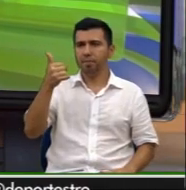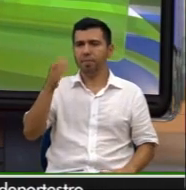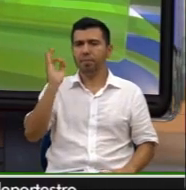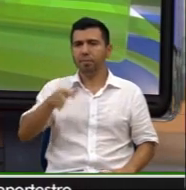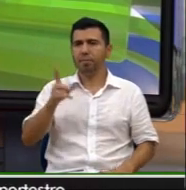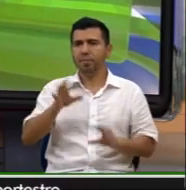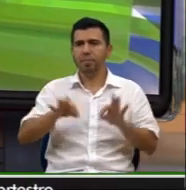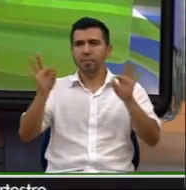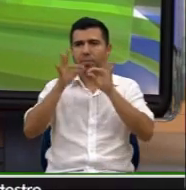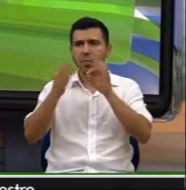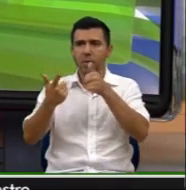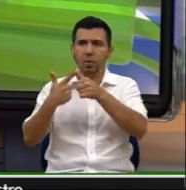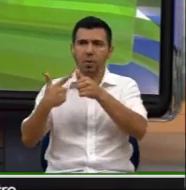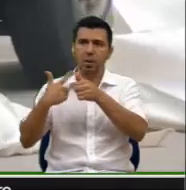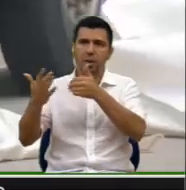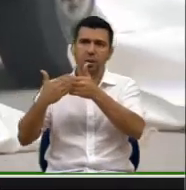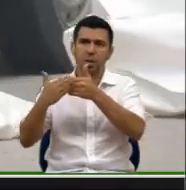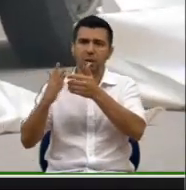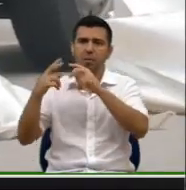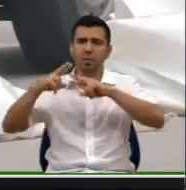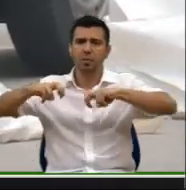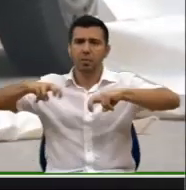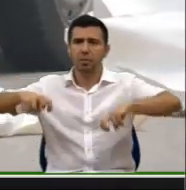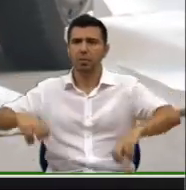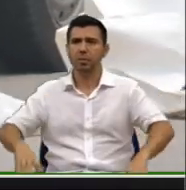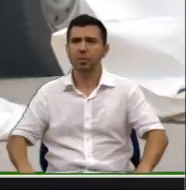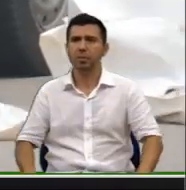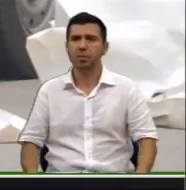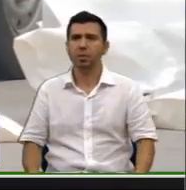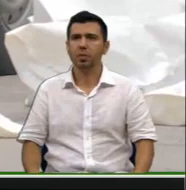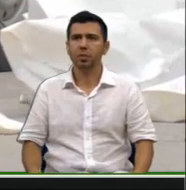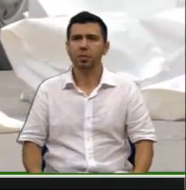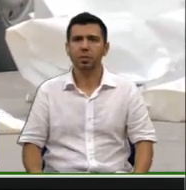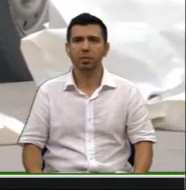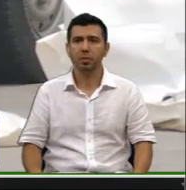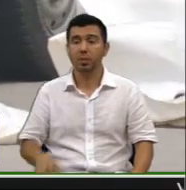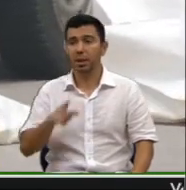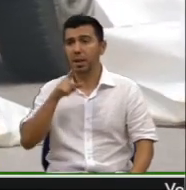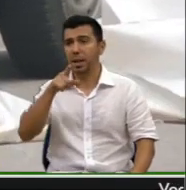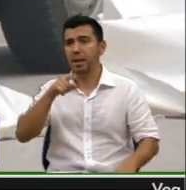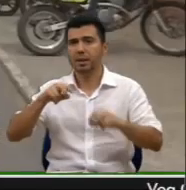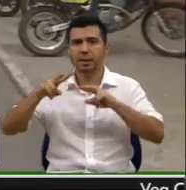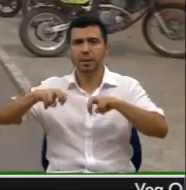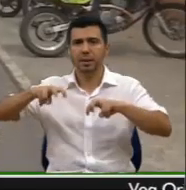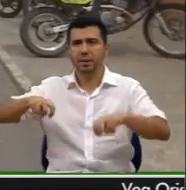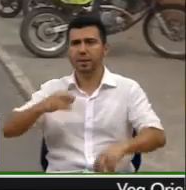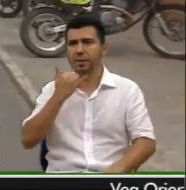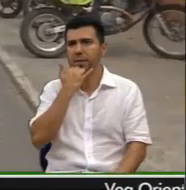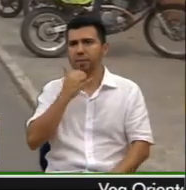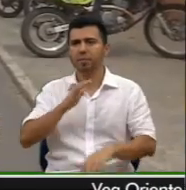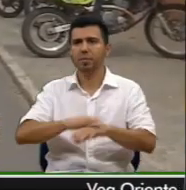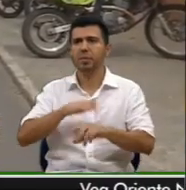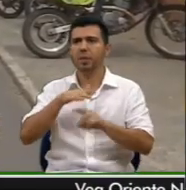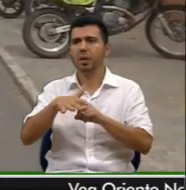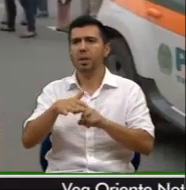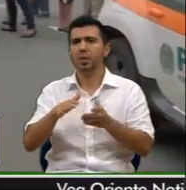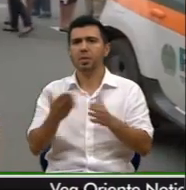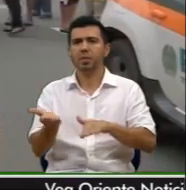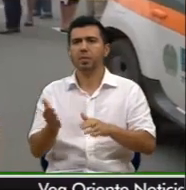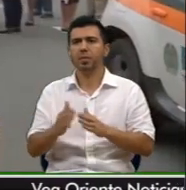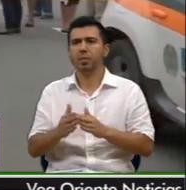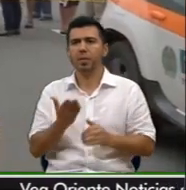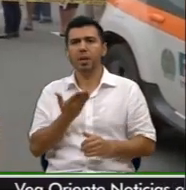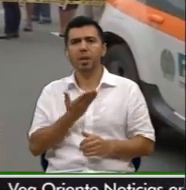la investigación en materia de investigación se encuentran las causas del accidente en el que fallecieron